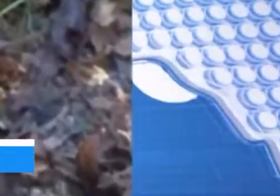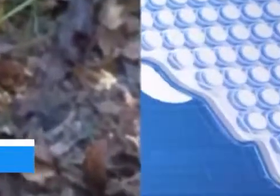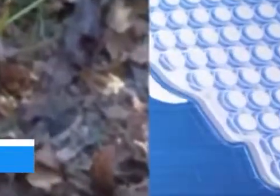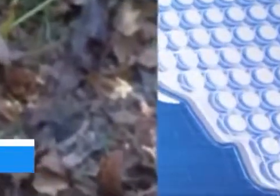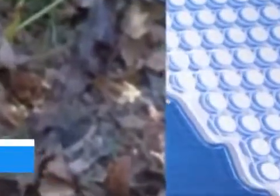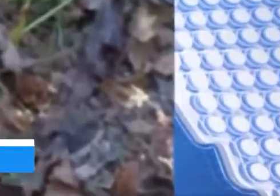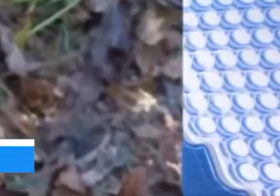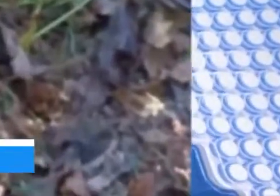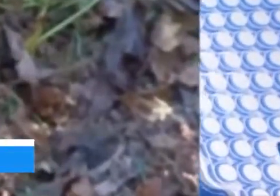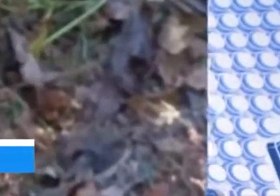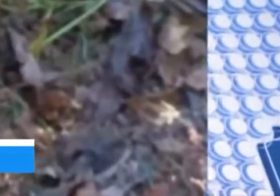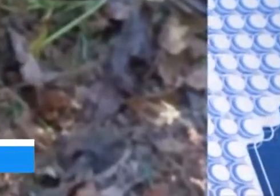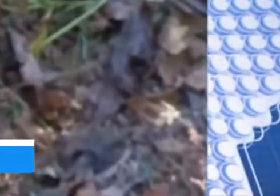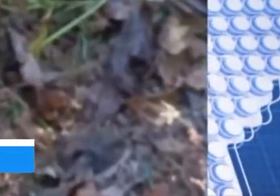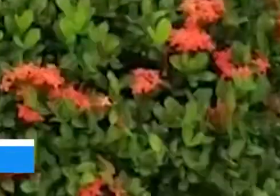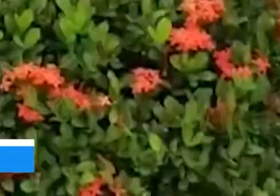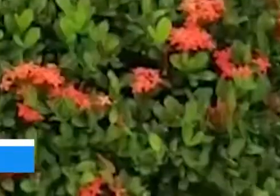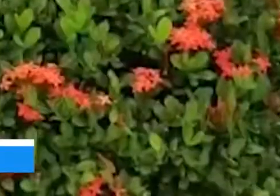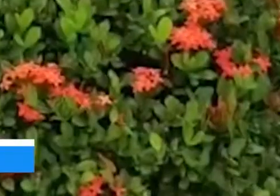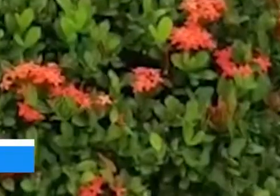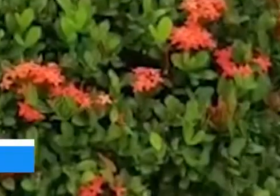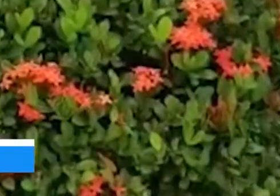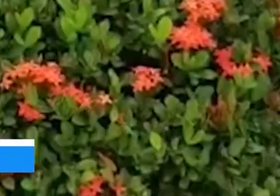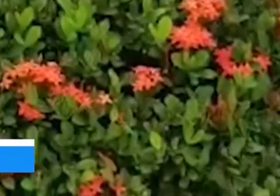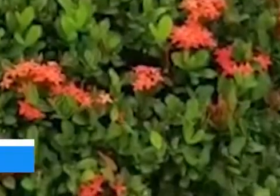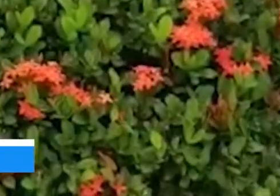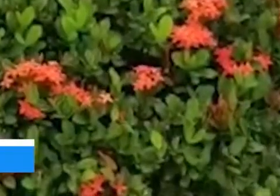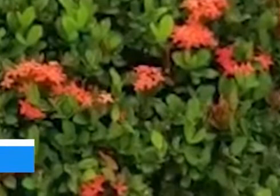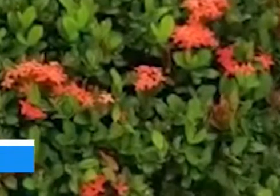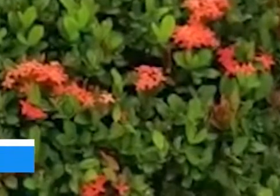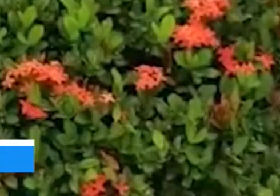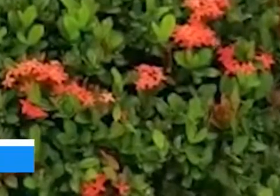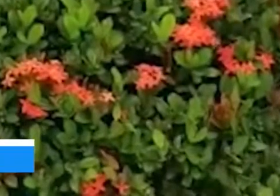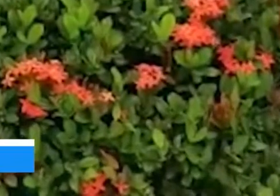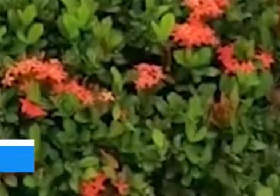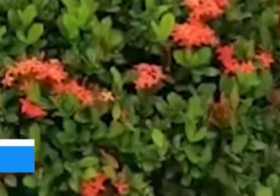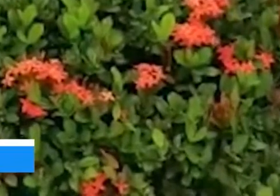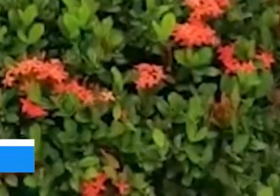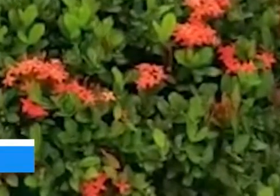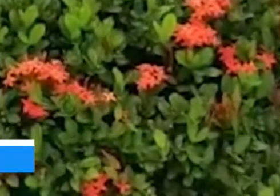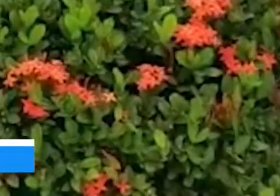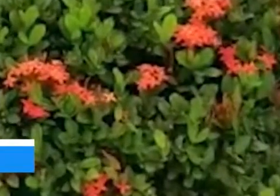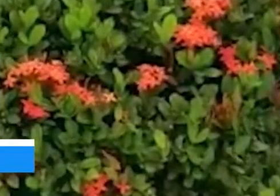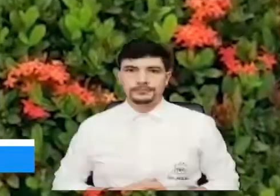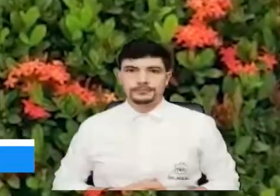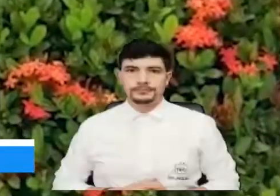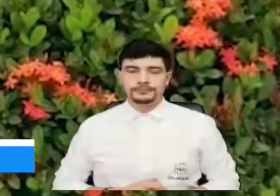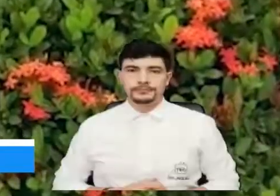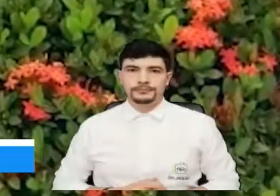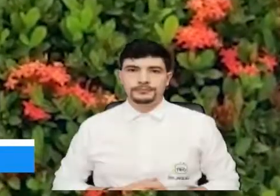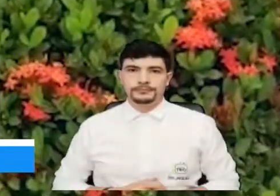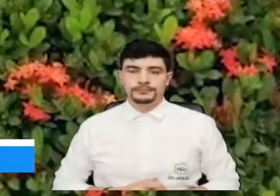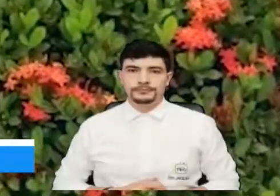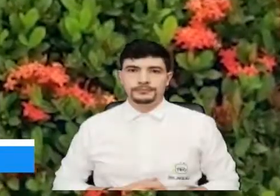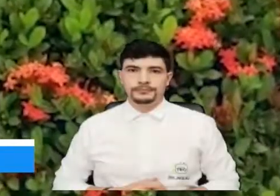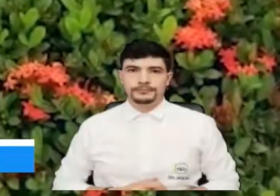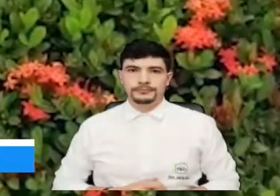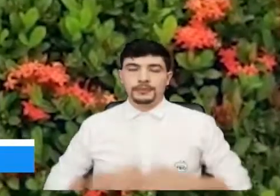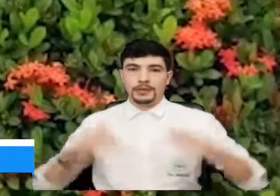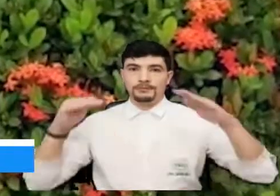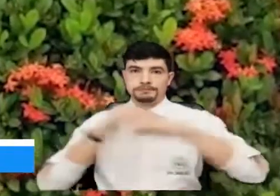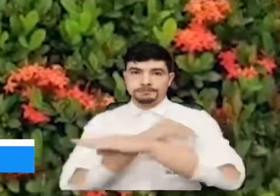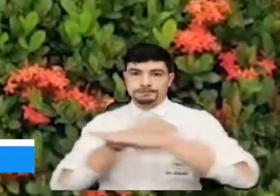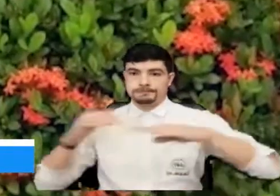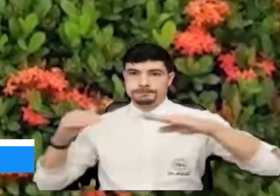civil. Estos artefactos explosivos improvisados, instalados sin discriminación, violan los derechos humanos y transgreden el derecho internacional